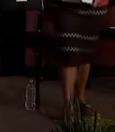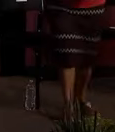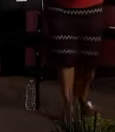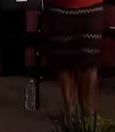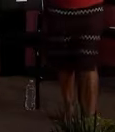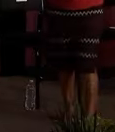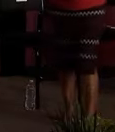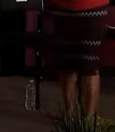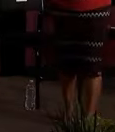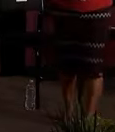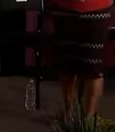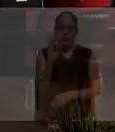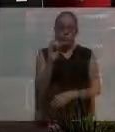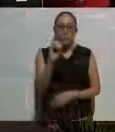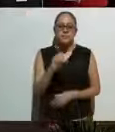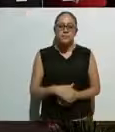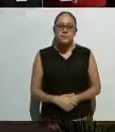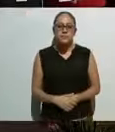Toribio.